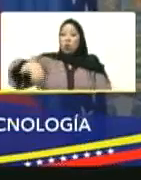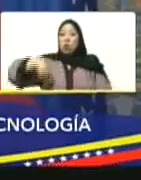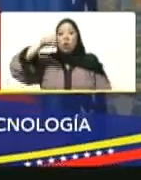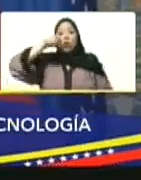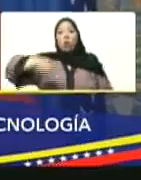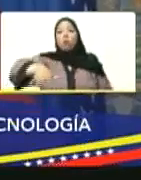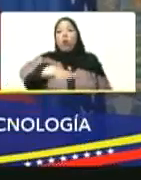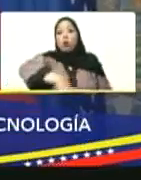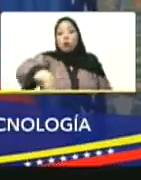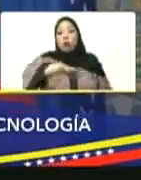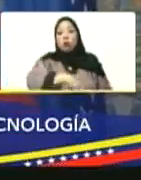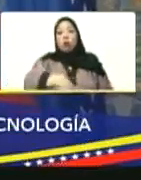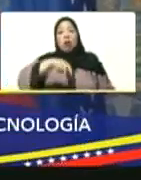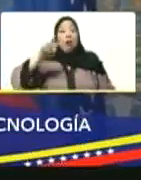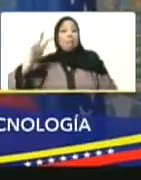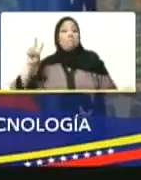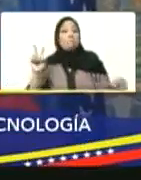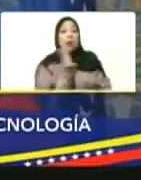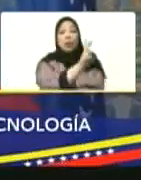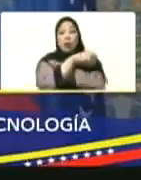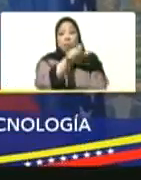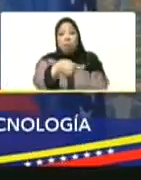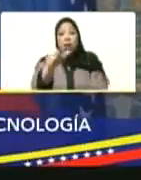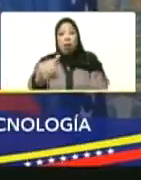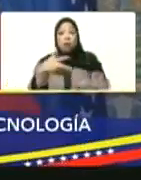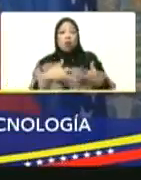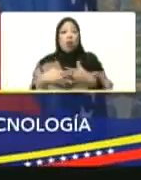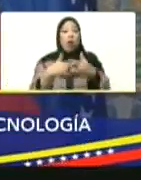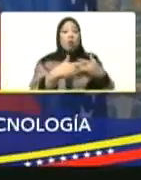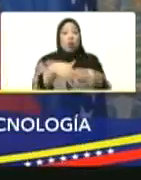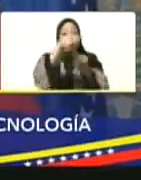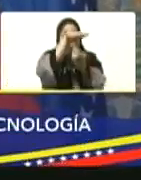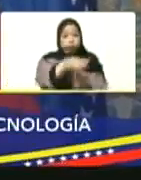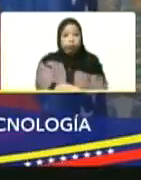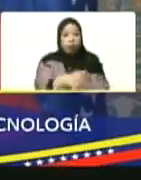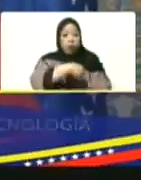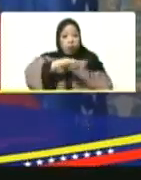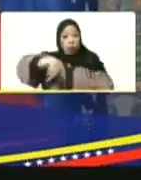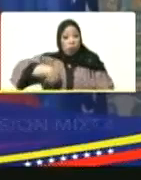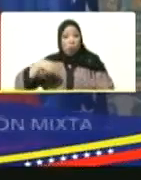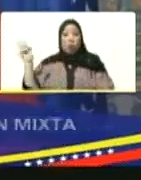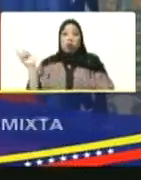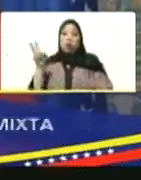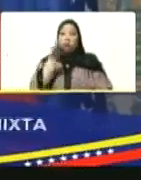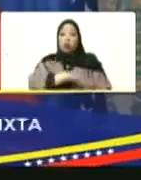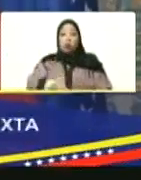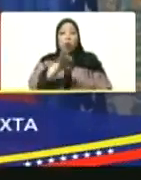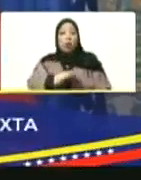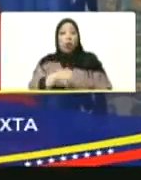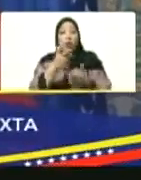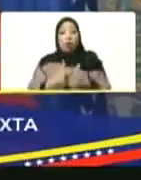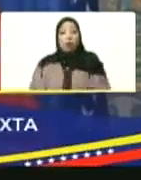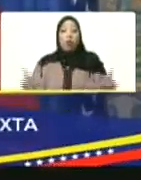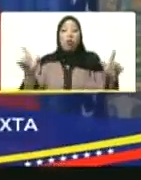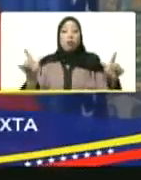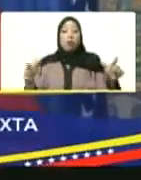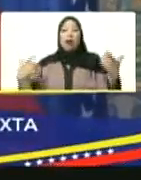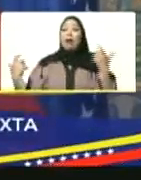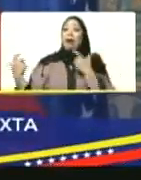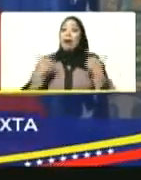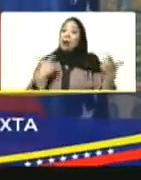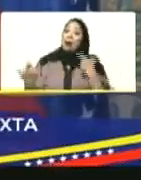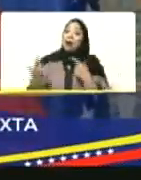pueblo. Víctimas de una agresión imperial contra nuestro país, nuestra sociedad, nuestro Estado. Una guerra